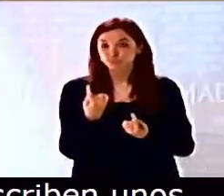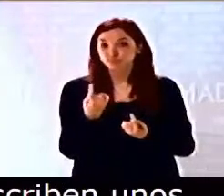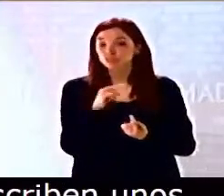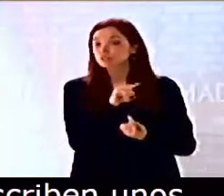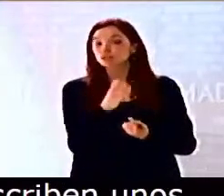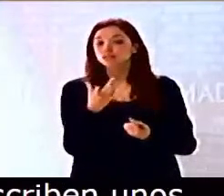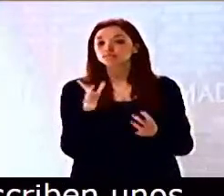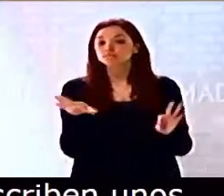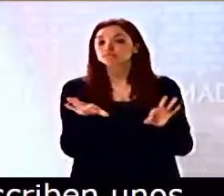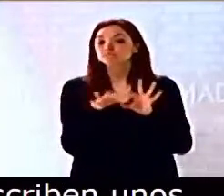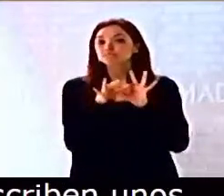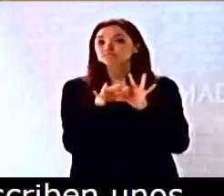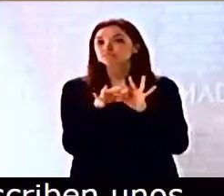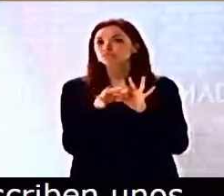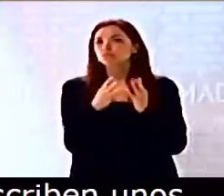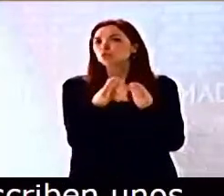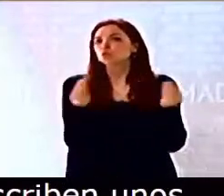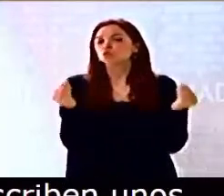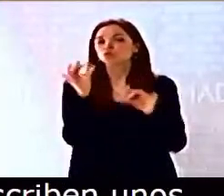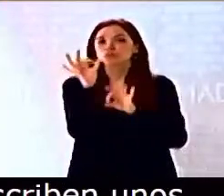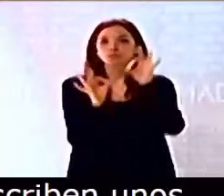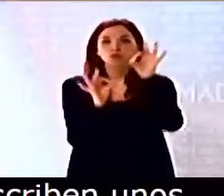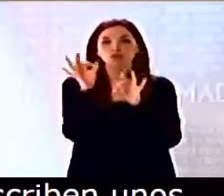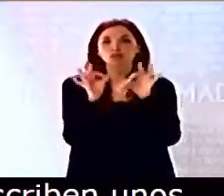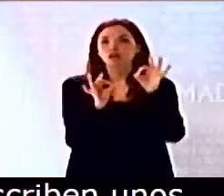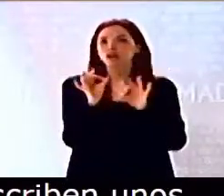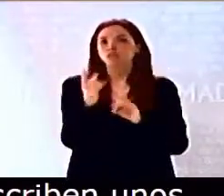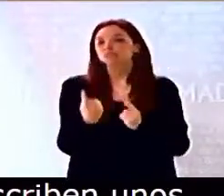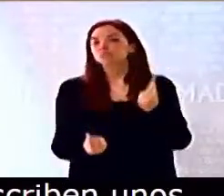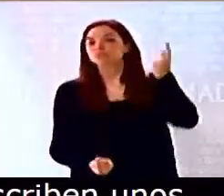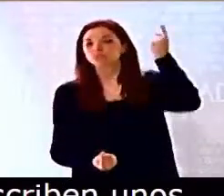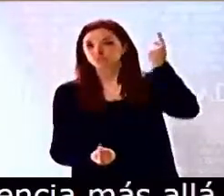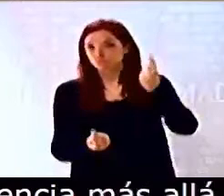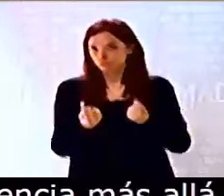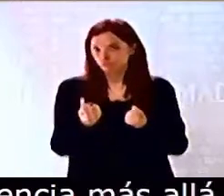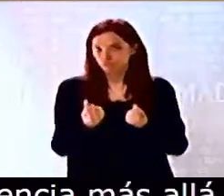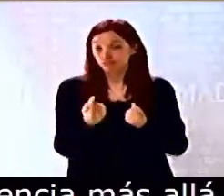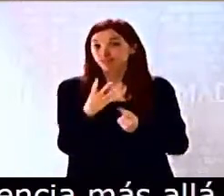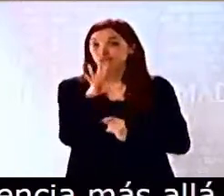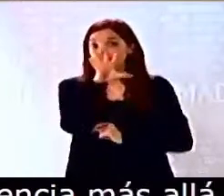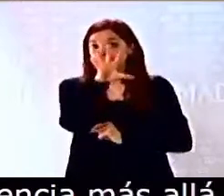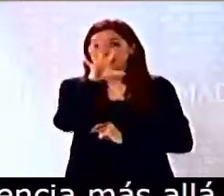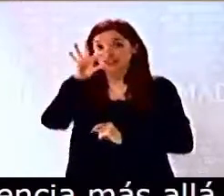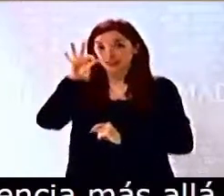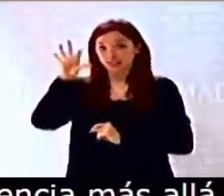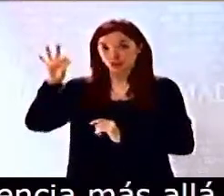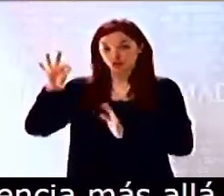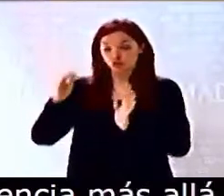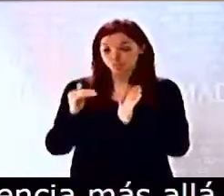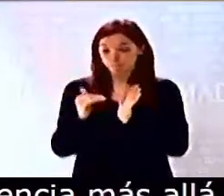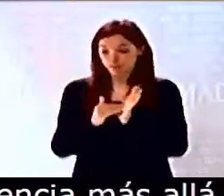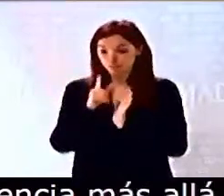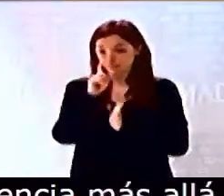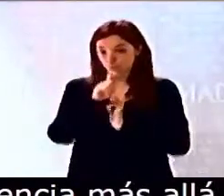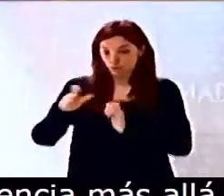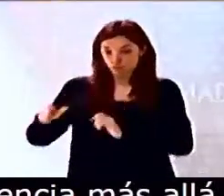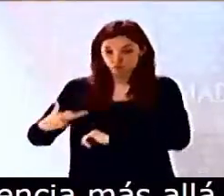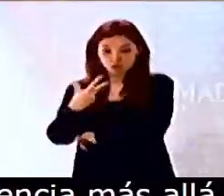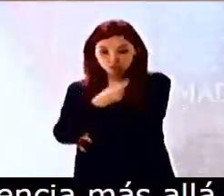que no tienen una incidencia más allá de un evento por cada 500.000 vacunados,